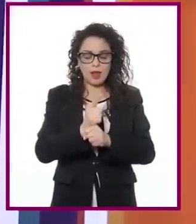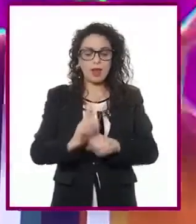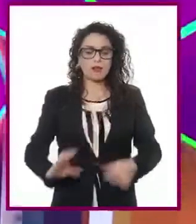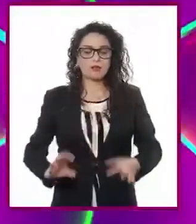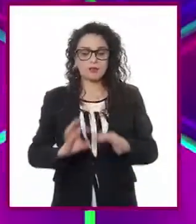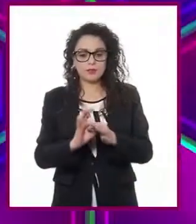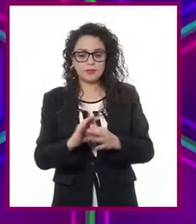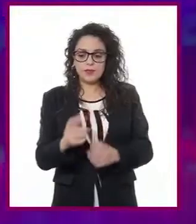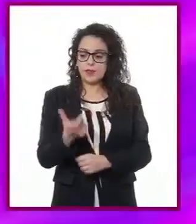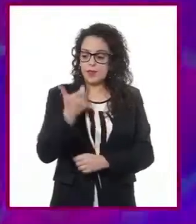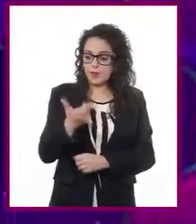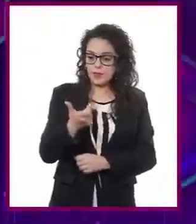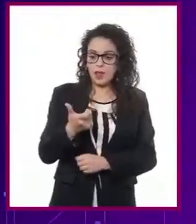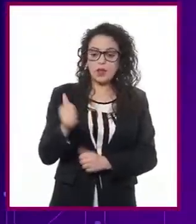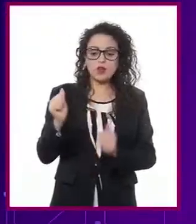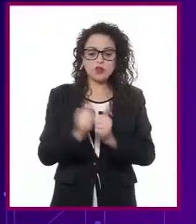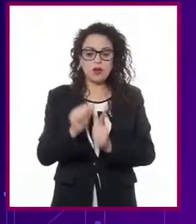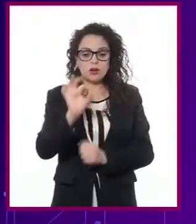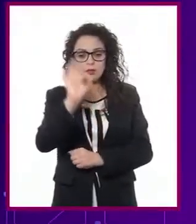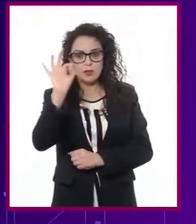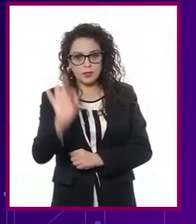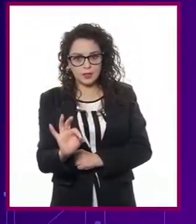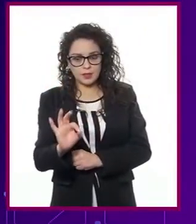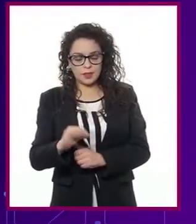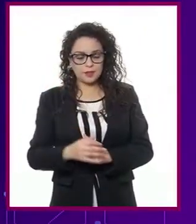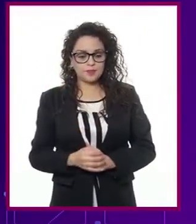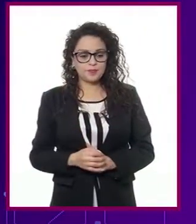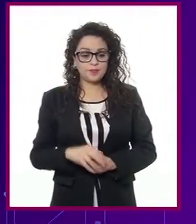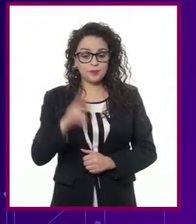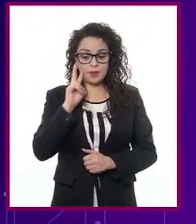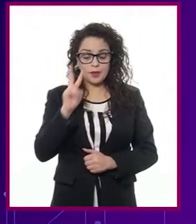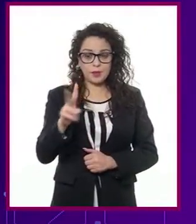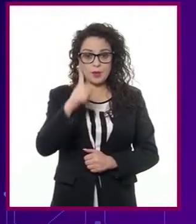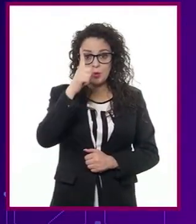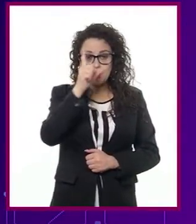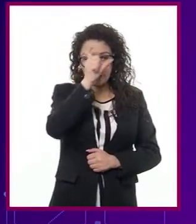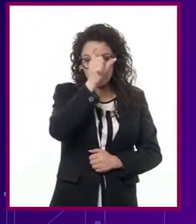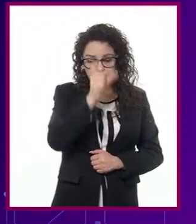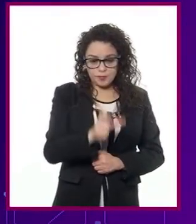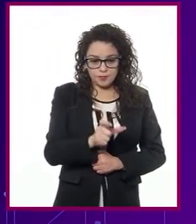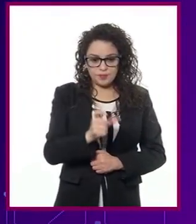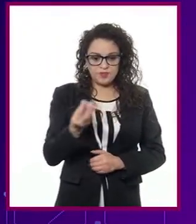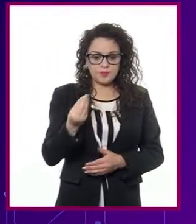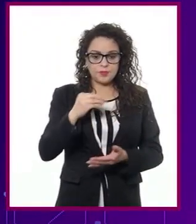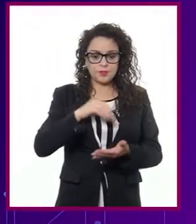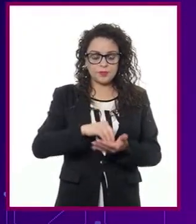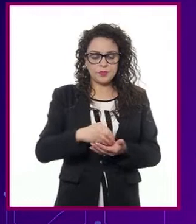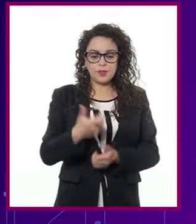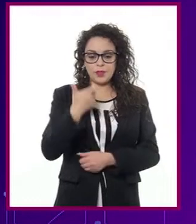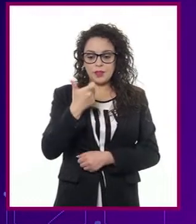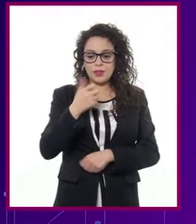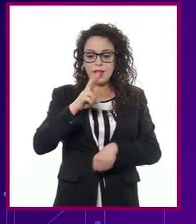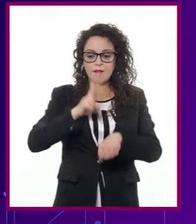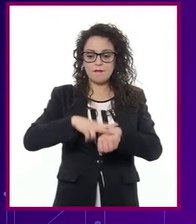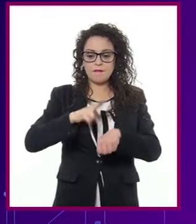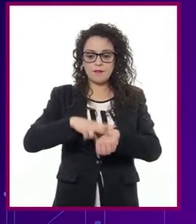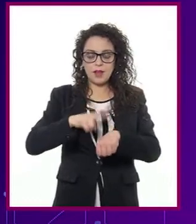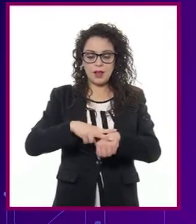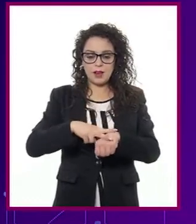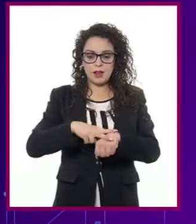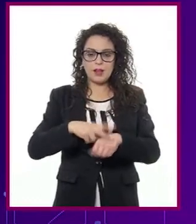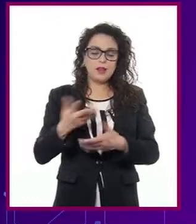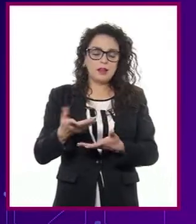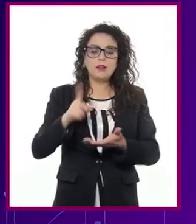y porcentaje. En una columna colocaremos los precios del cobre según su procedencia, si este es puro